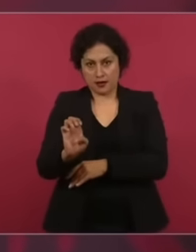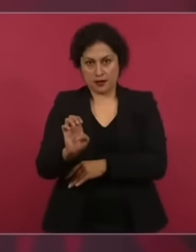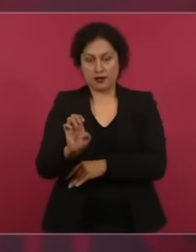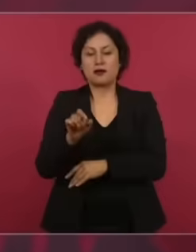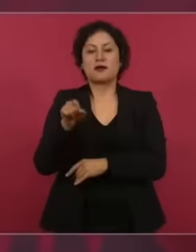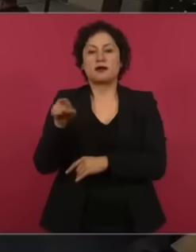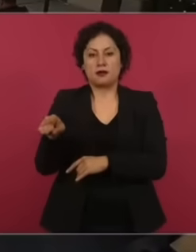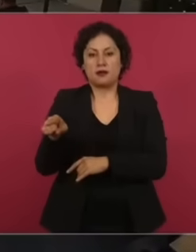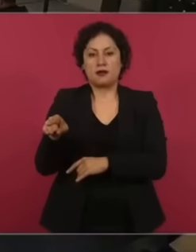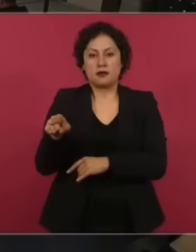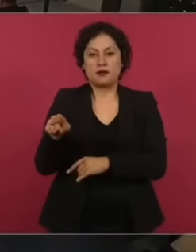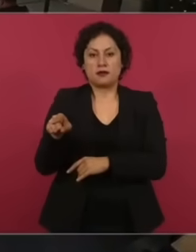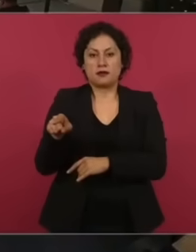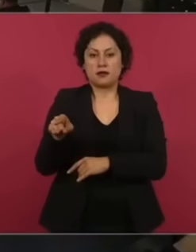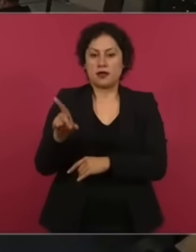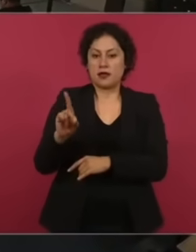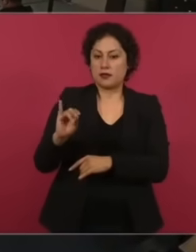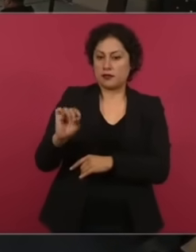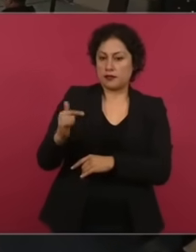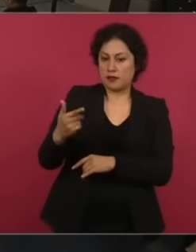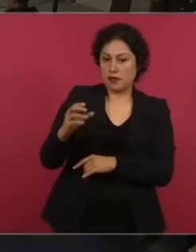guiar Diego